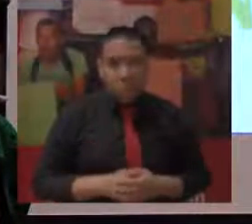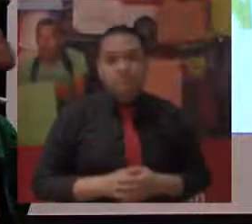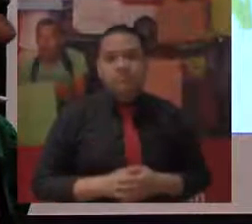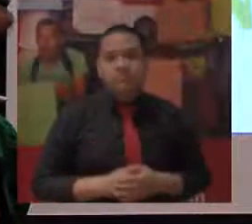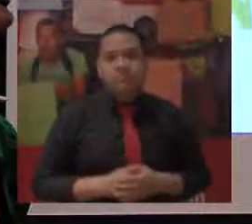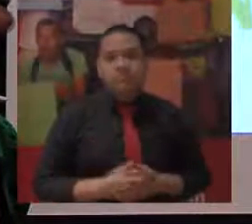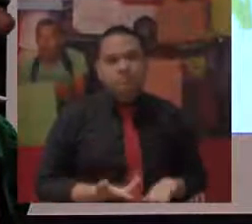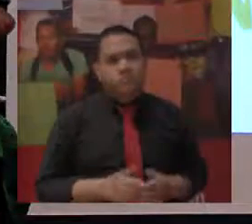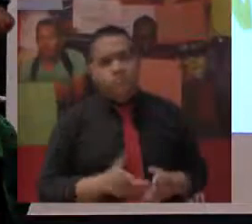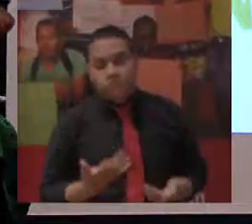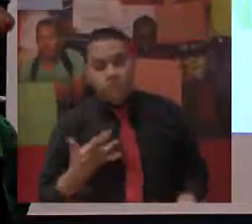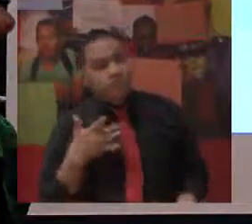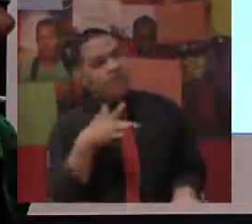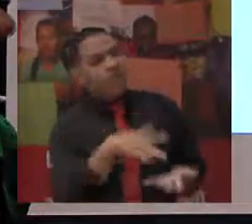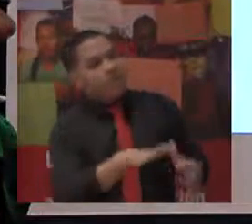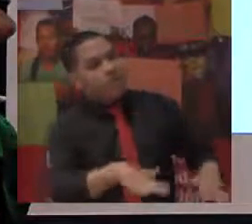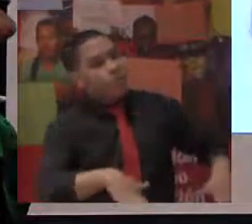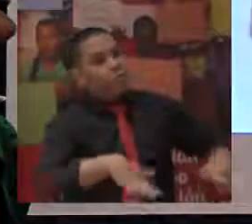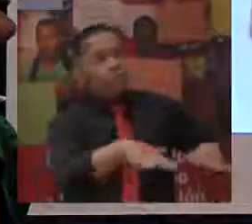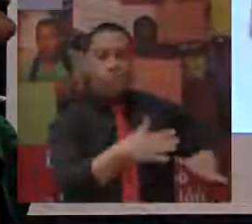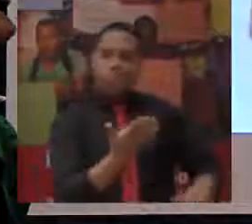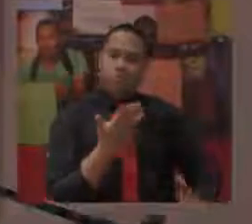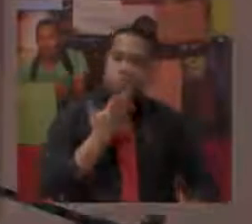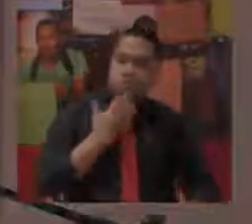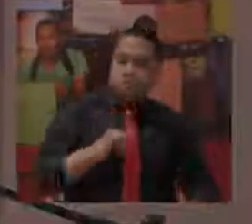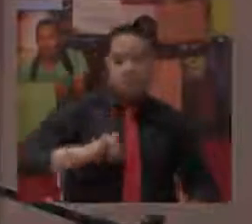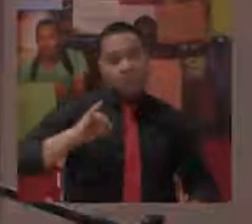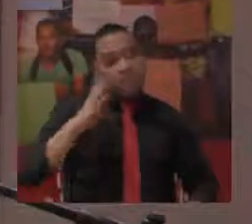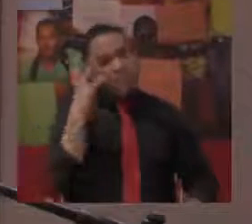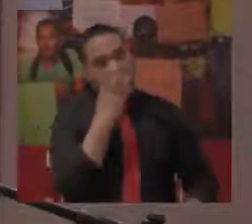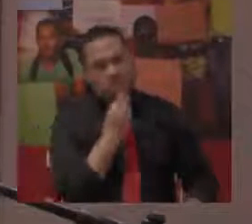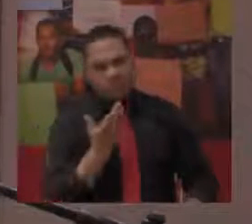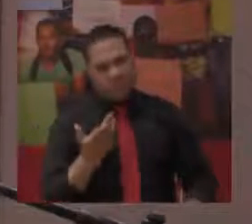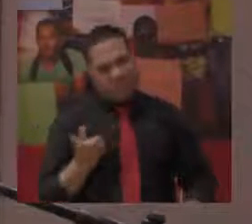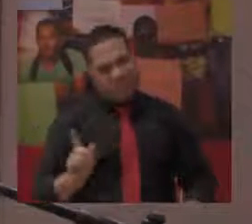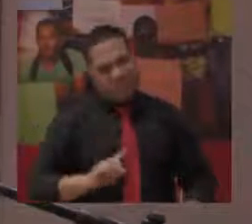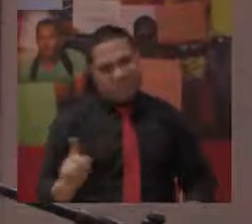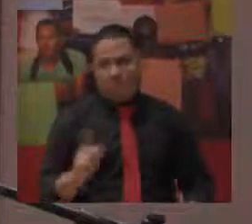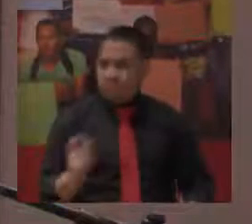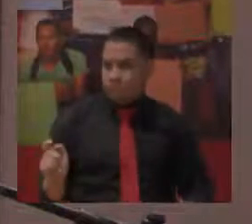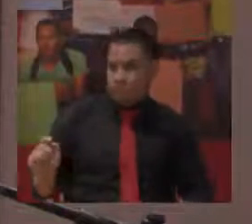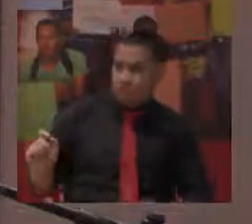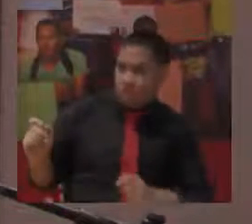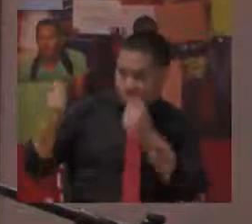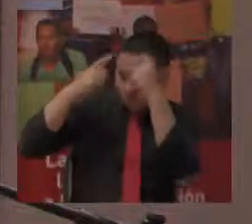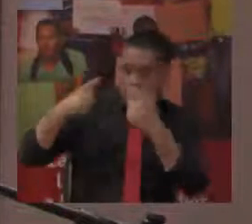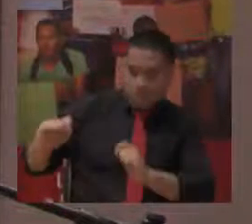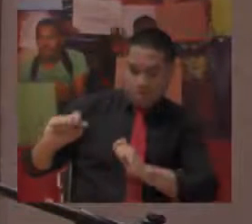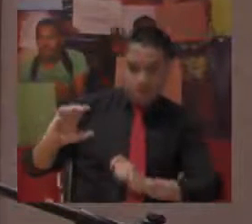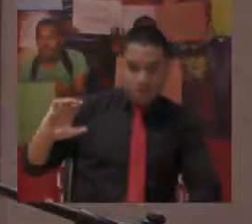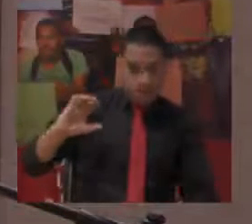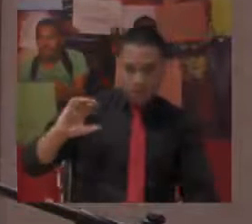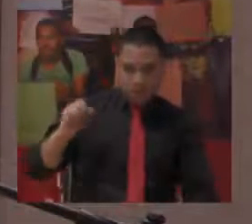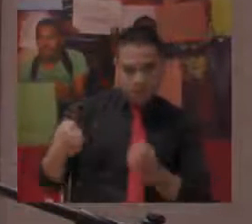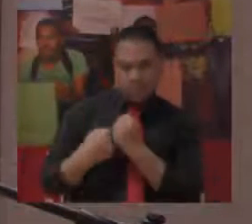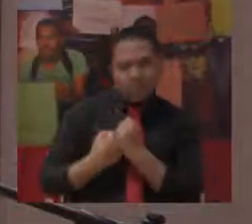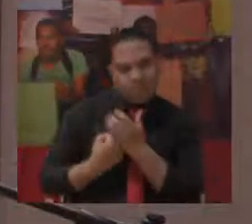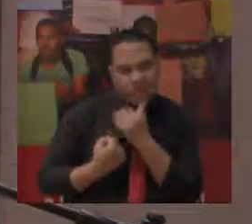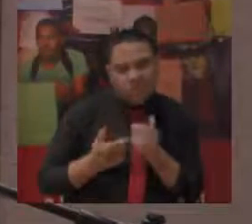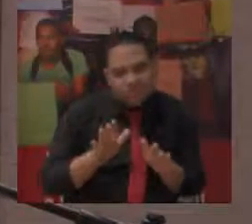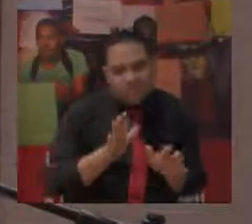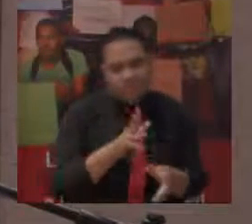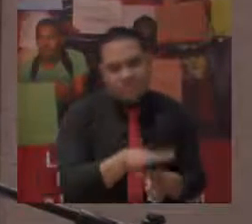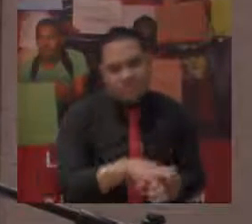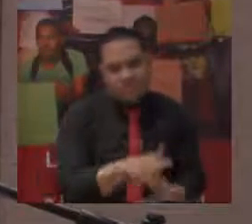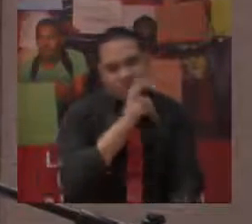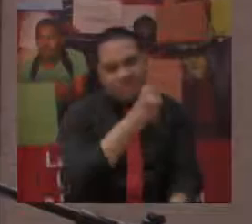lugares más bonitos, más incluyentes, con la mejor atención del Estado. Todo lo contrario, van a